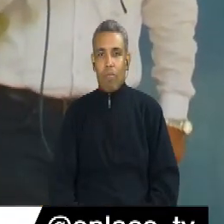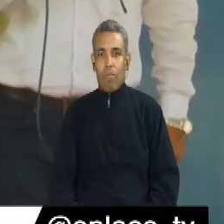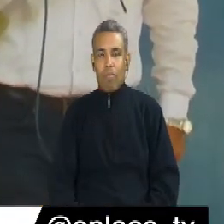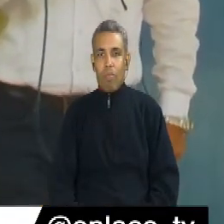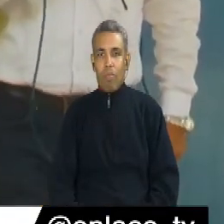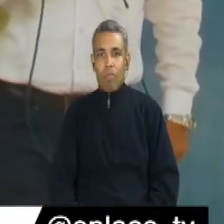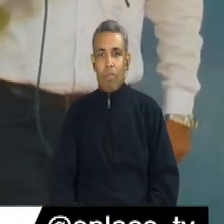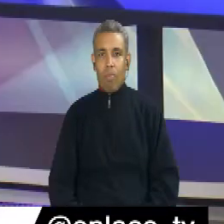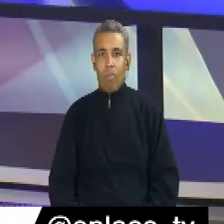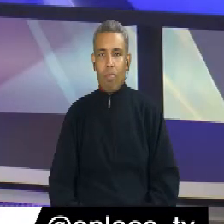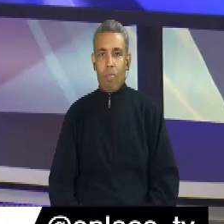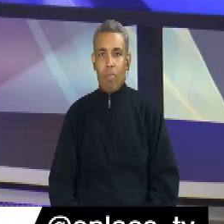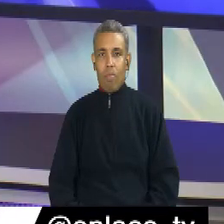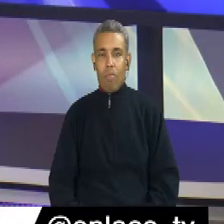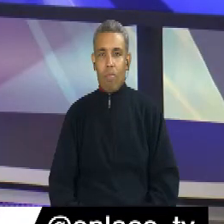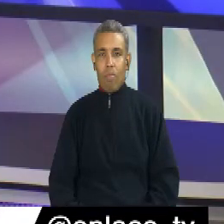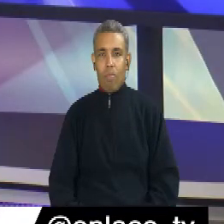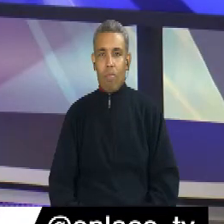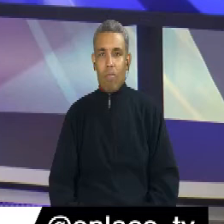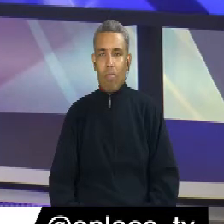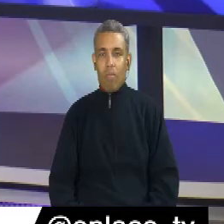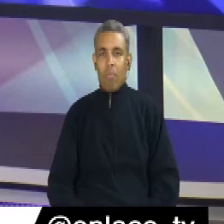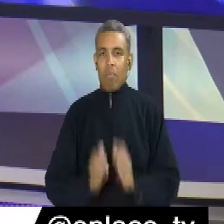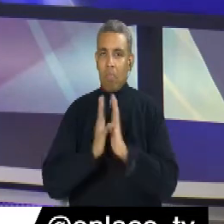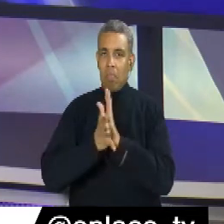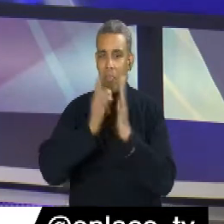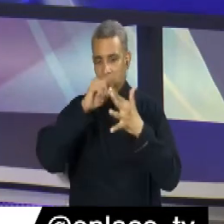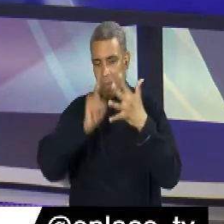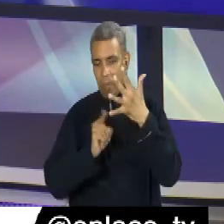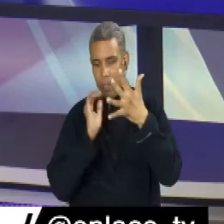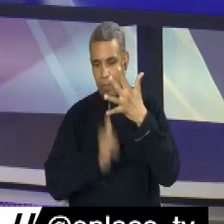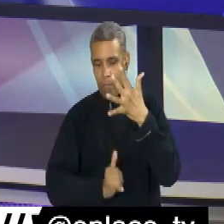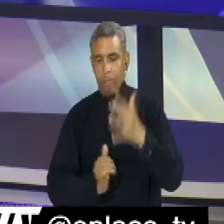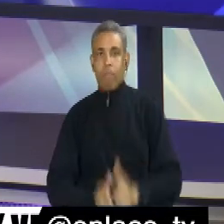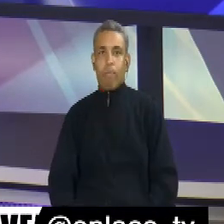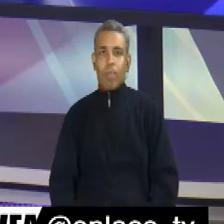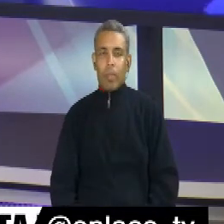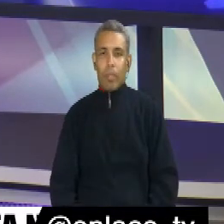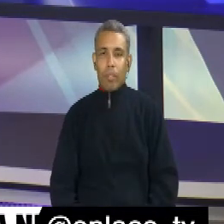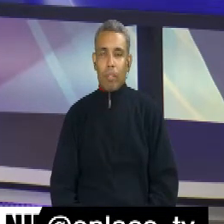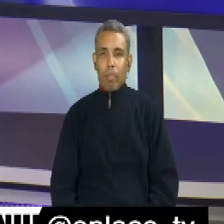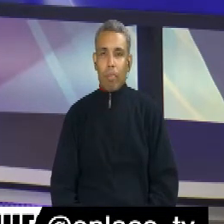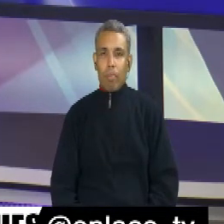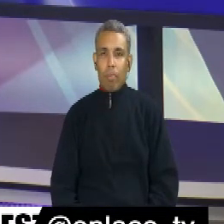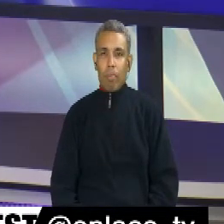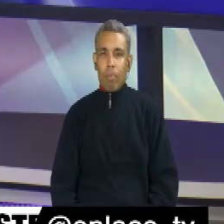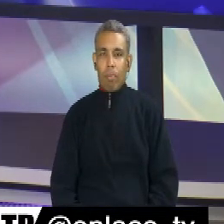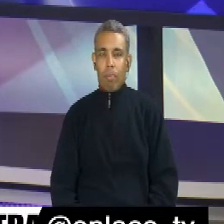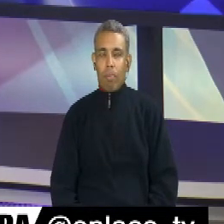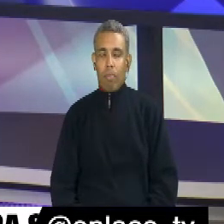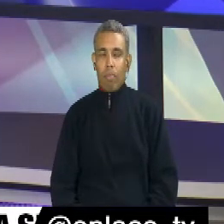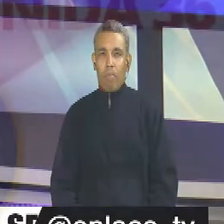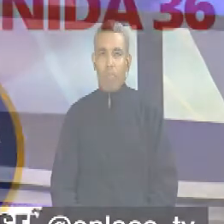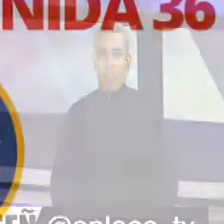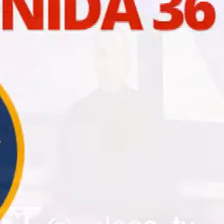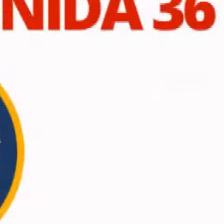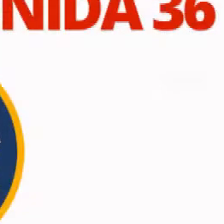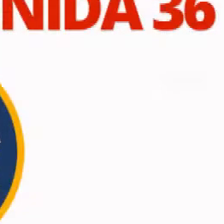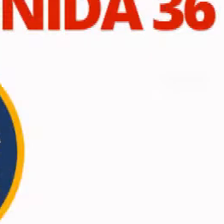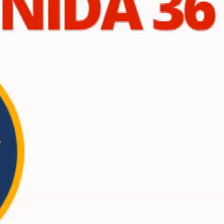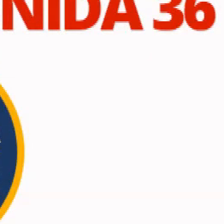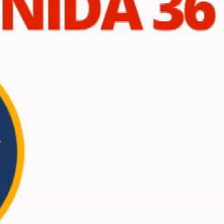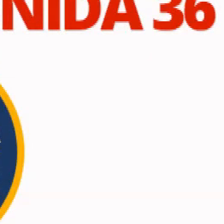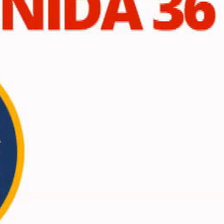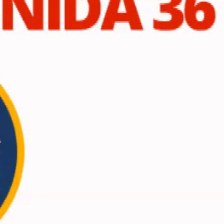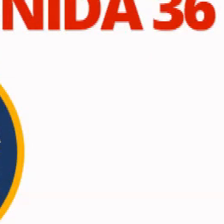tecnologías. Con esta información nos despedimos de la presente emisión de Enlace Noticias. Antes de irnos, les recuerdo materiales